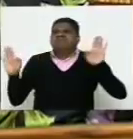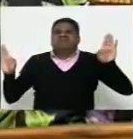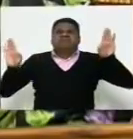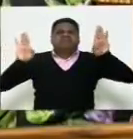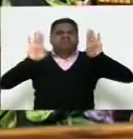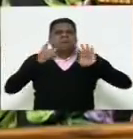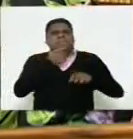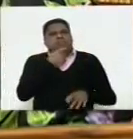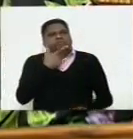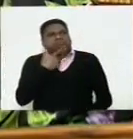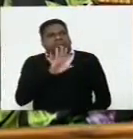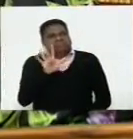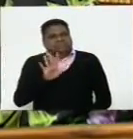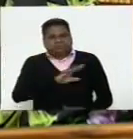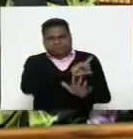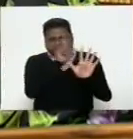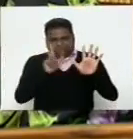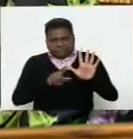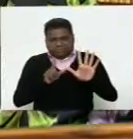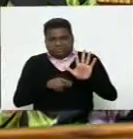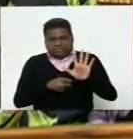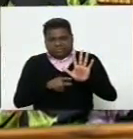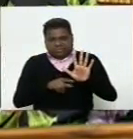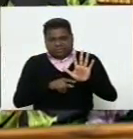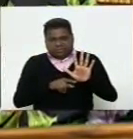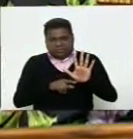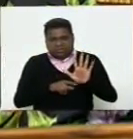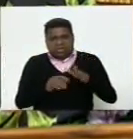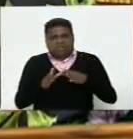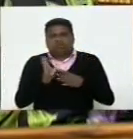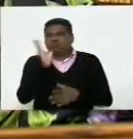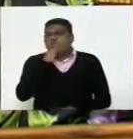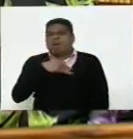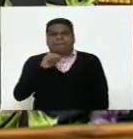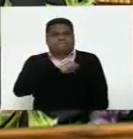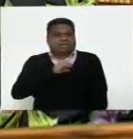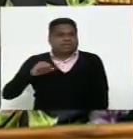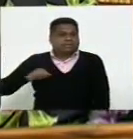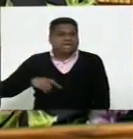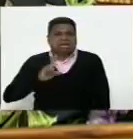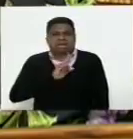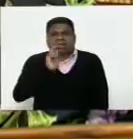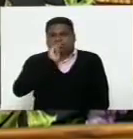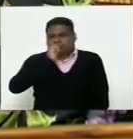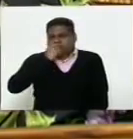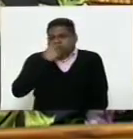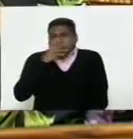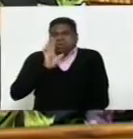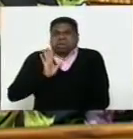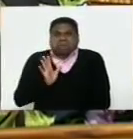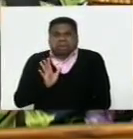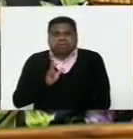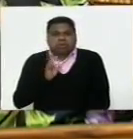conjunto. 5, violen el derecho a la privacidad de las madres y padres gestantes durante